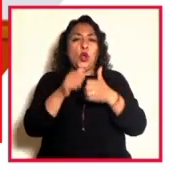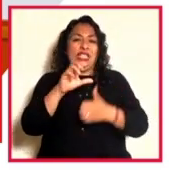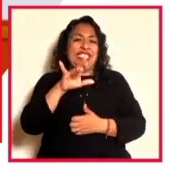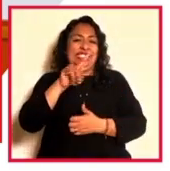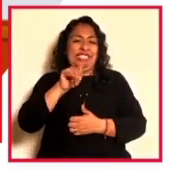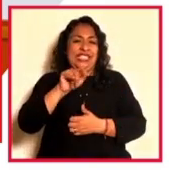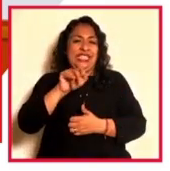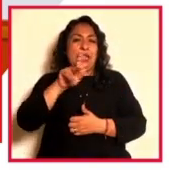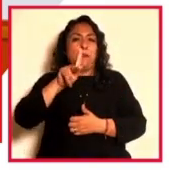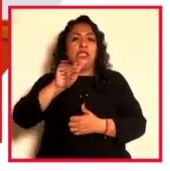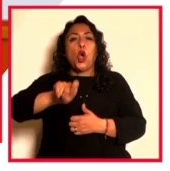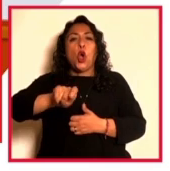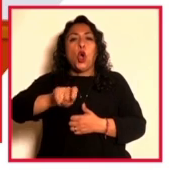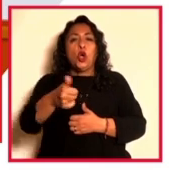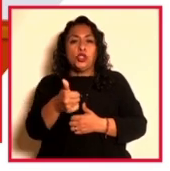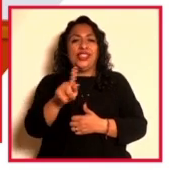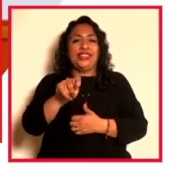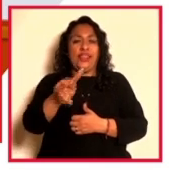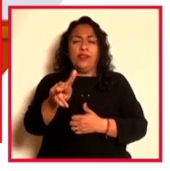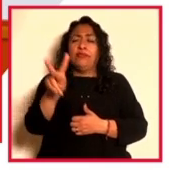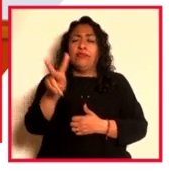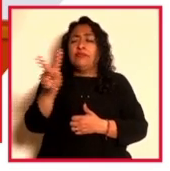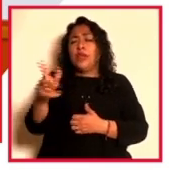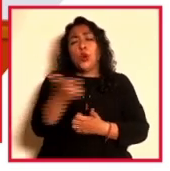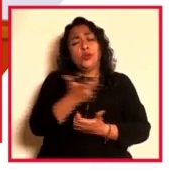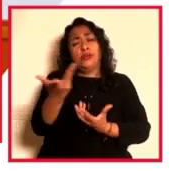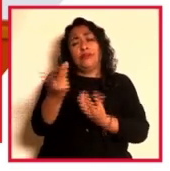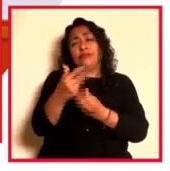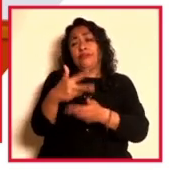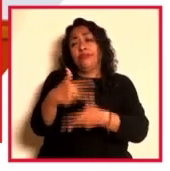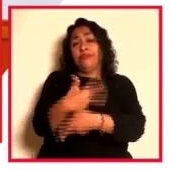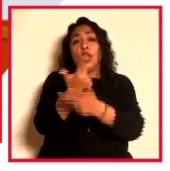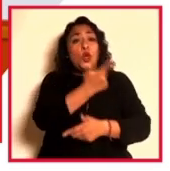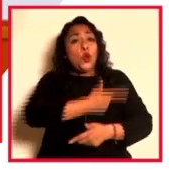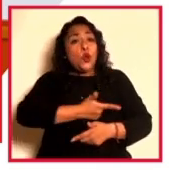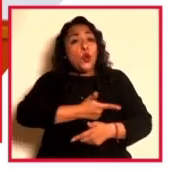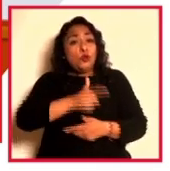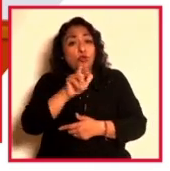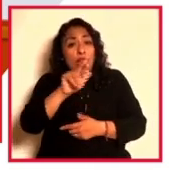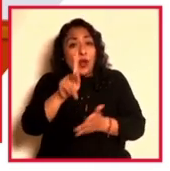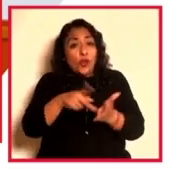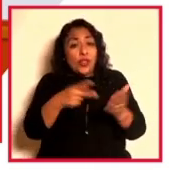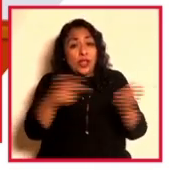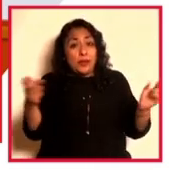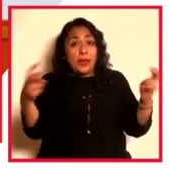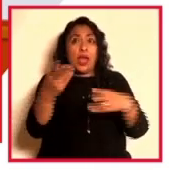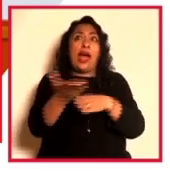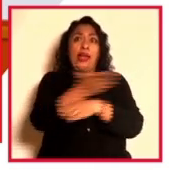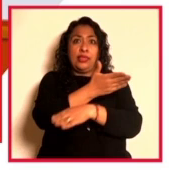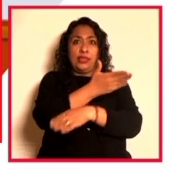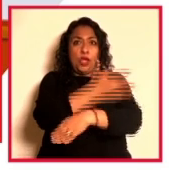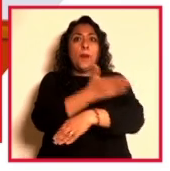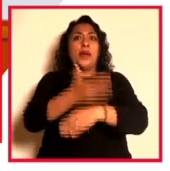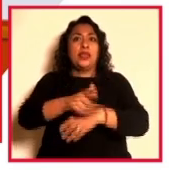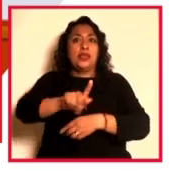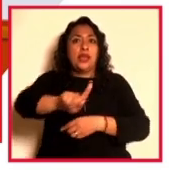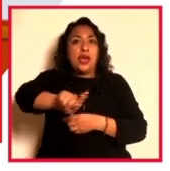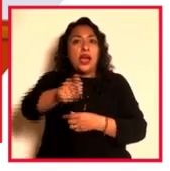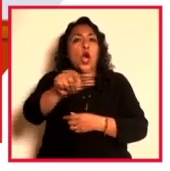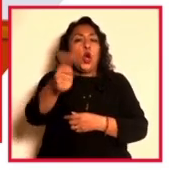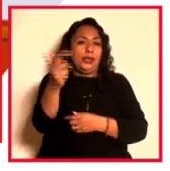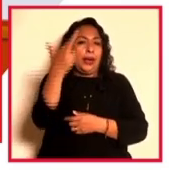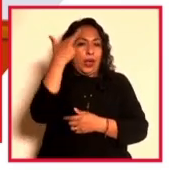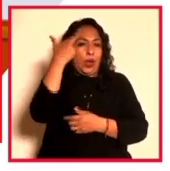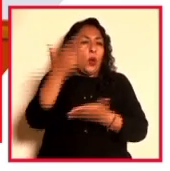TV Cristina qué alegría de verdad estar contigo Qué gusto Laura volver a verte fuimos compañeras en Canal 11 no olvido Aquellos tiempos y desde